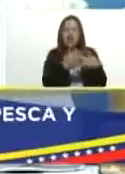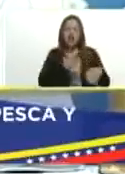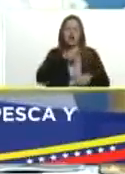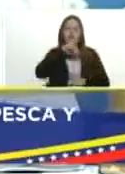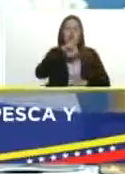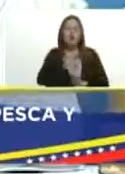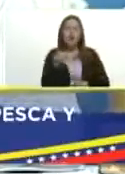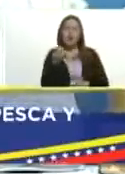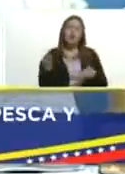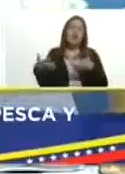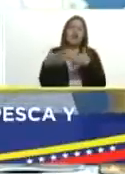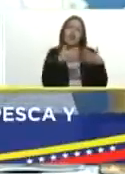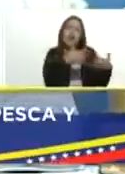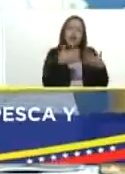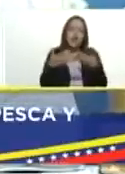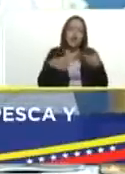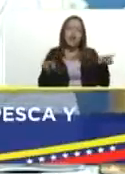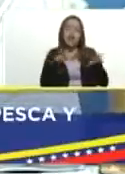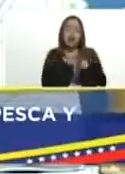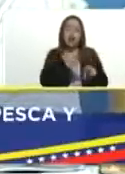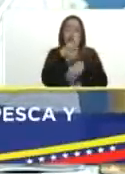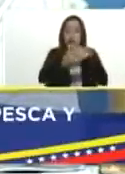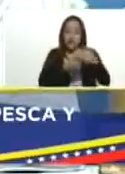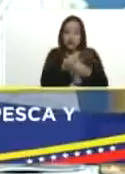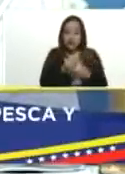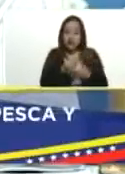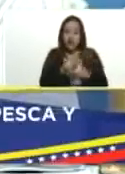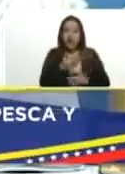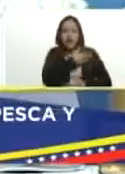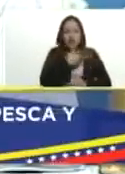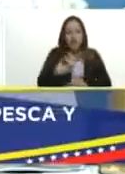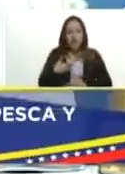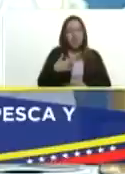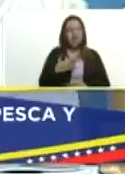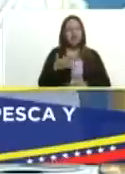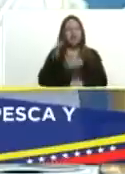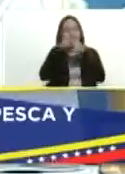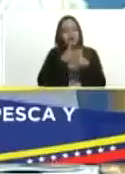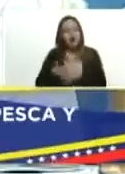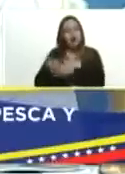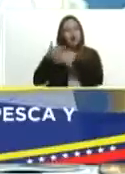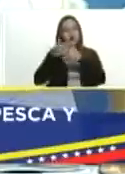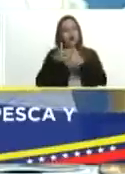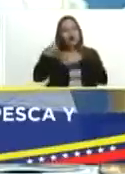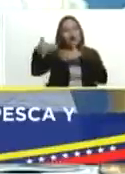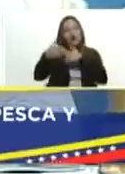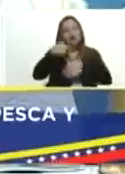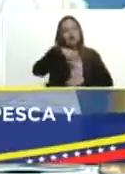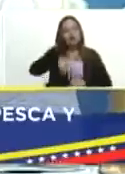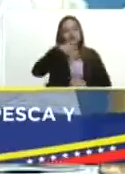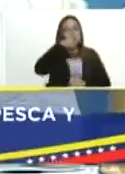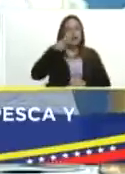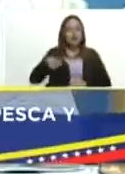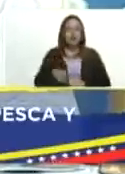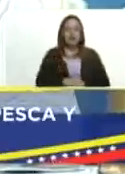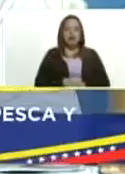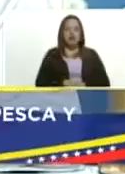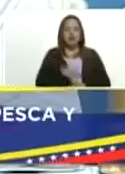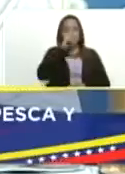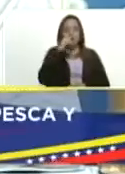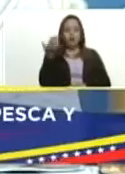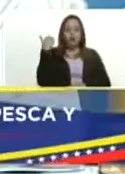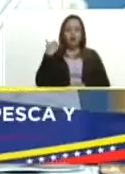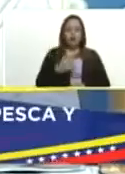unas guerras como las que ha intentado los Estados Unidos de Norteamérica contra nuestro pueblo. En aquella